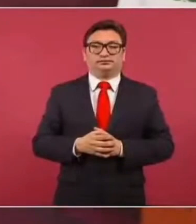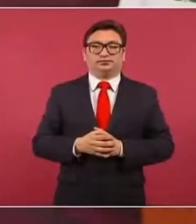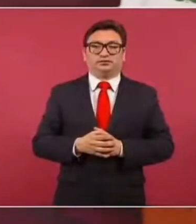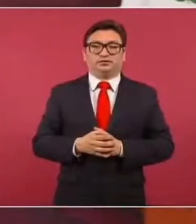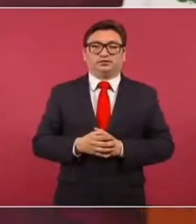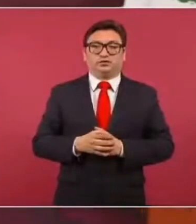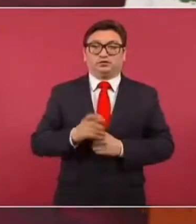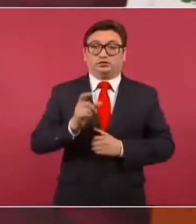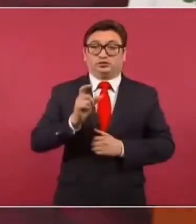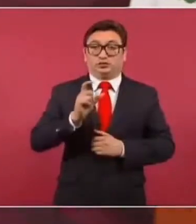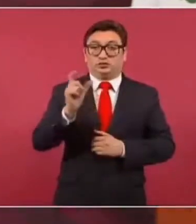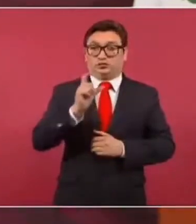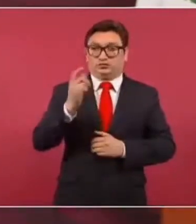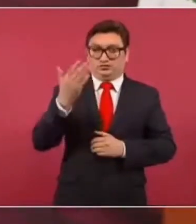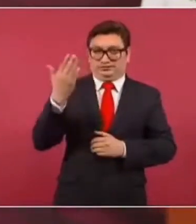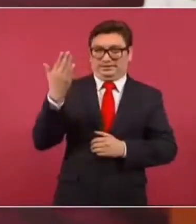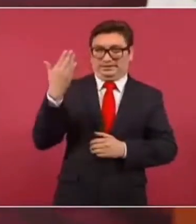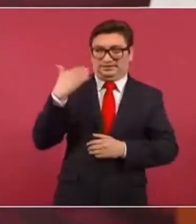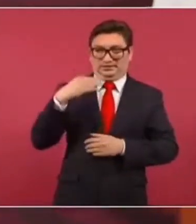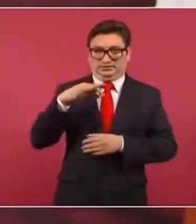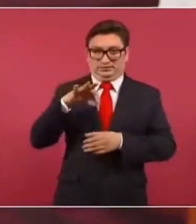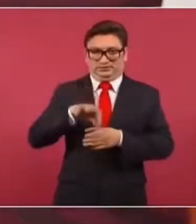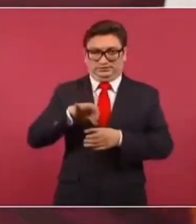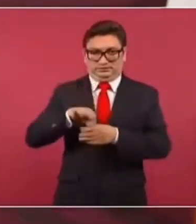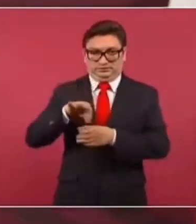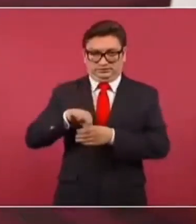las elecciones anteriores